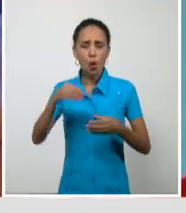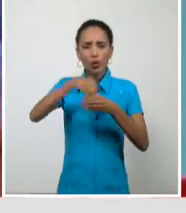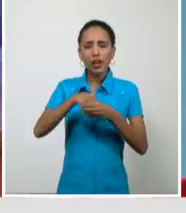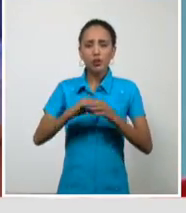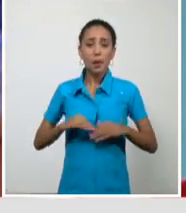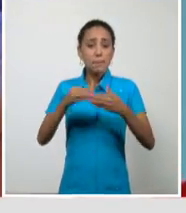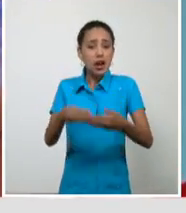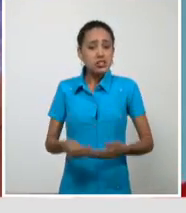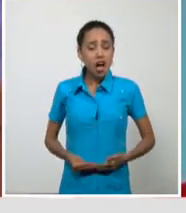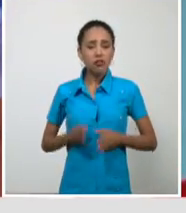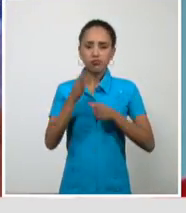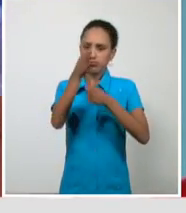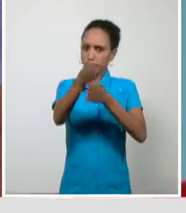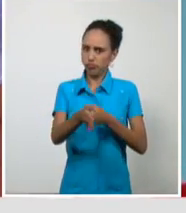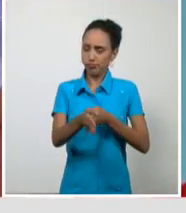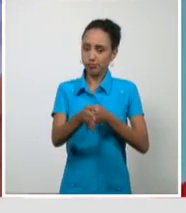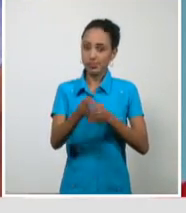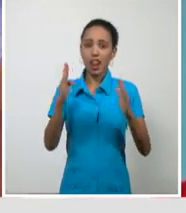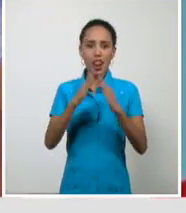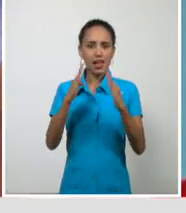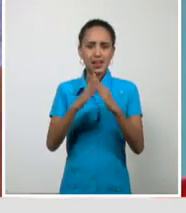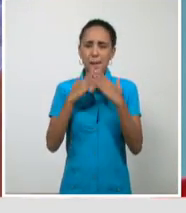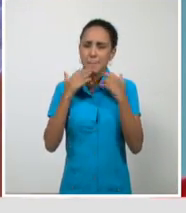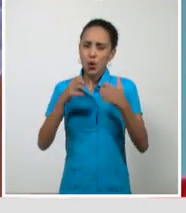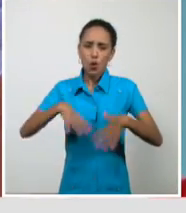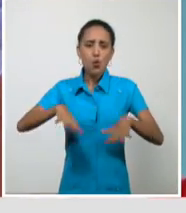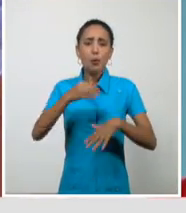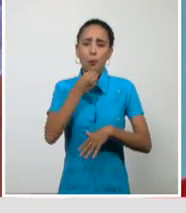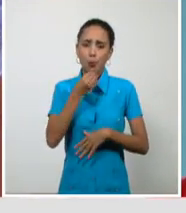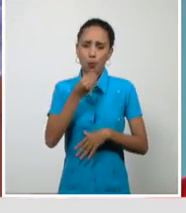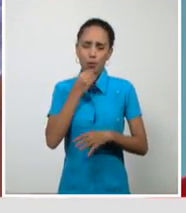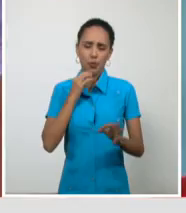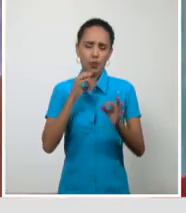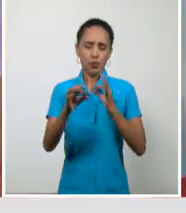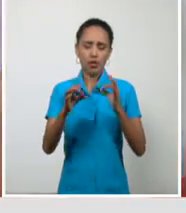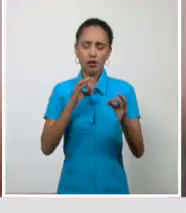hogar es el mejor sitio donde podemos estar.